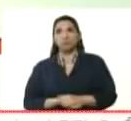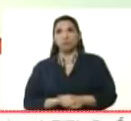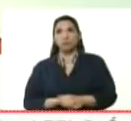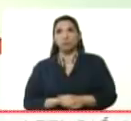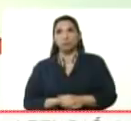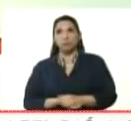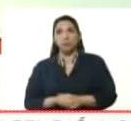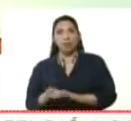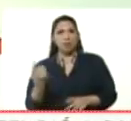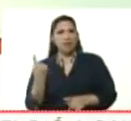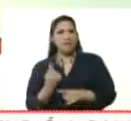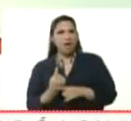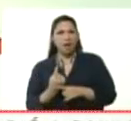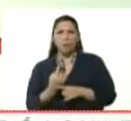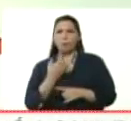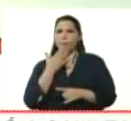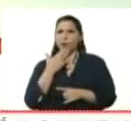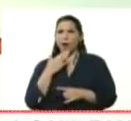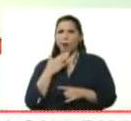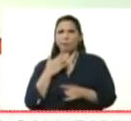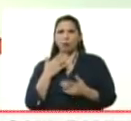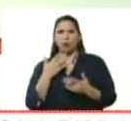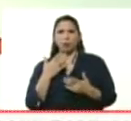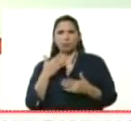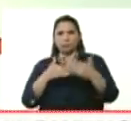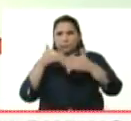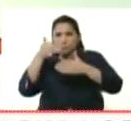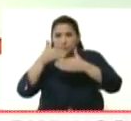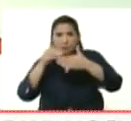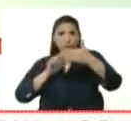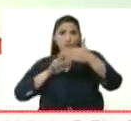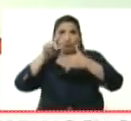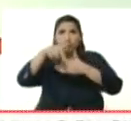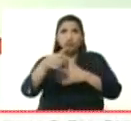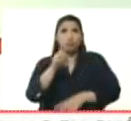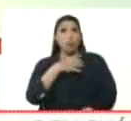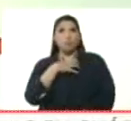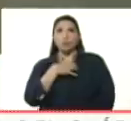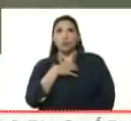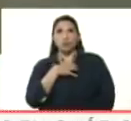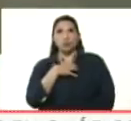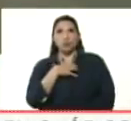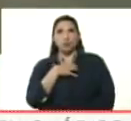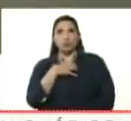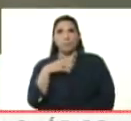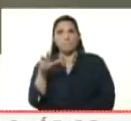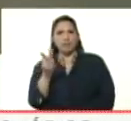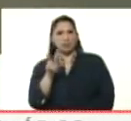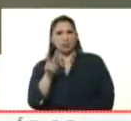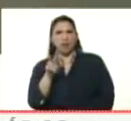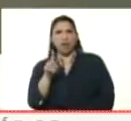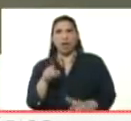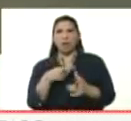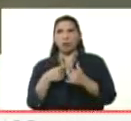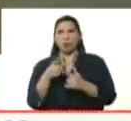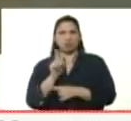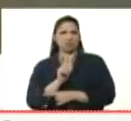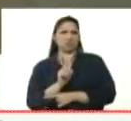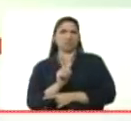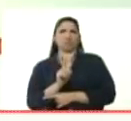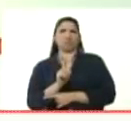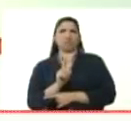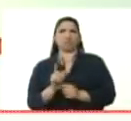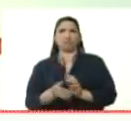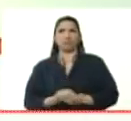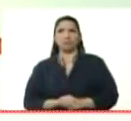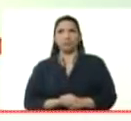tenemos que saltar muros. No puedo ni saltar un muro aquí en Venezuela. Dice que si tenemos que saltar muros. No, no.